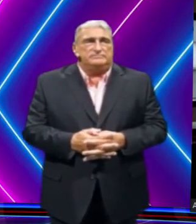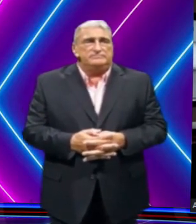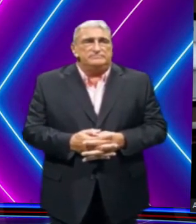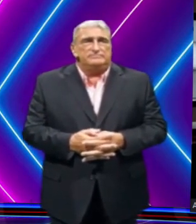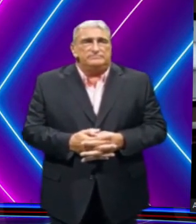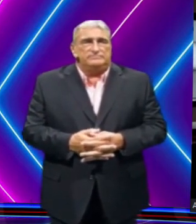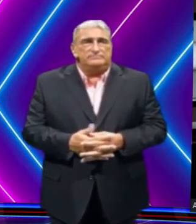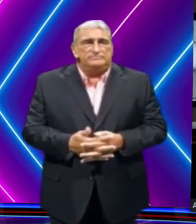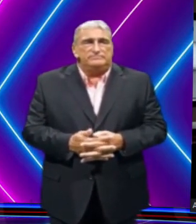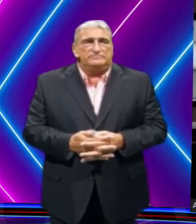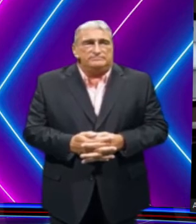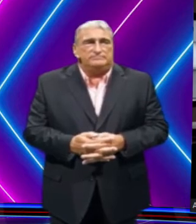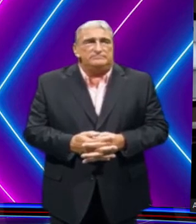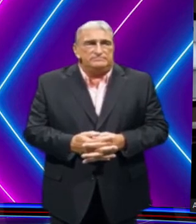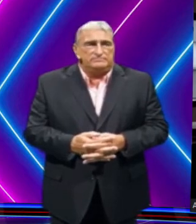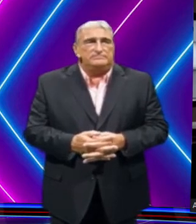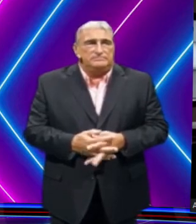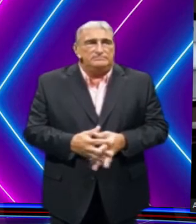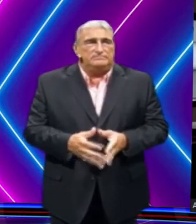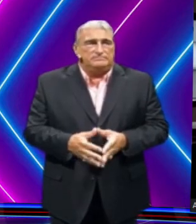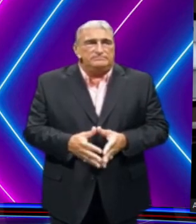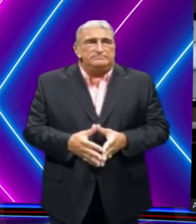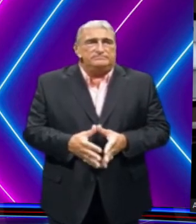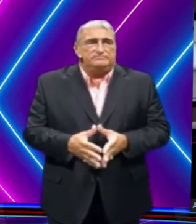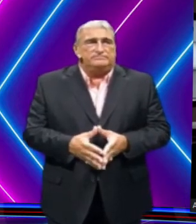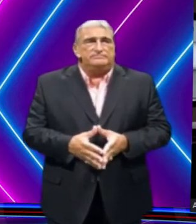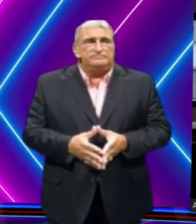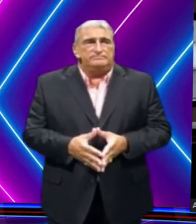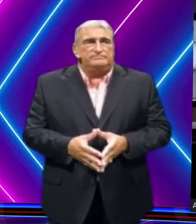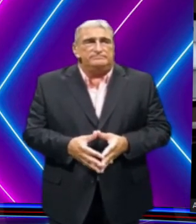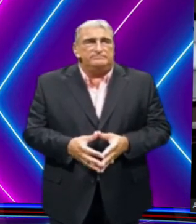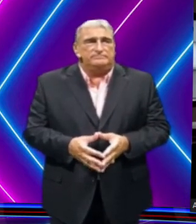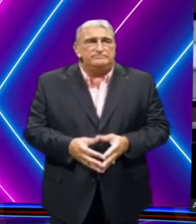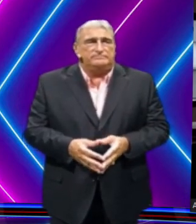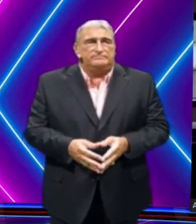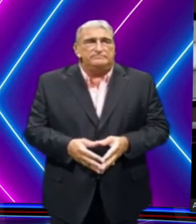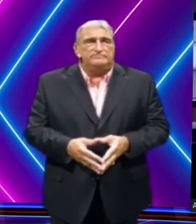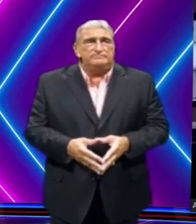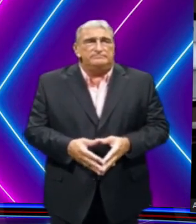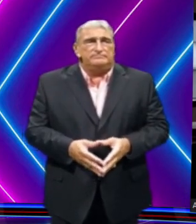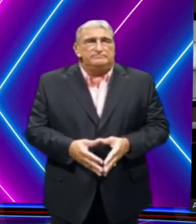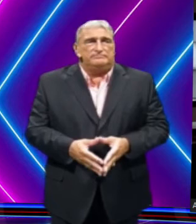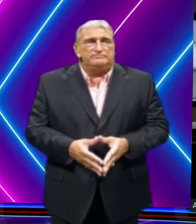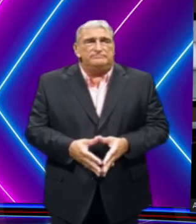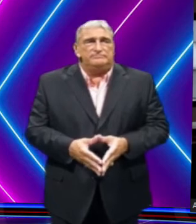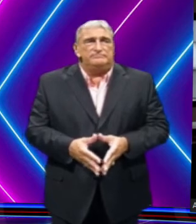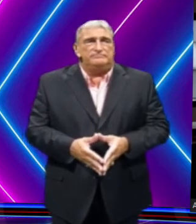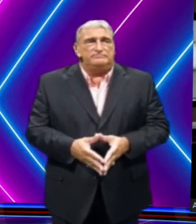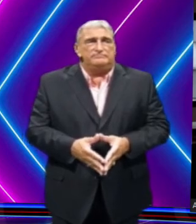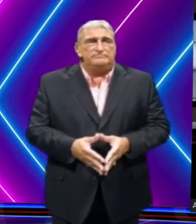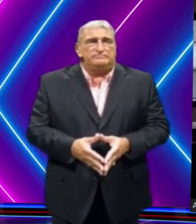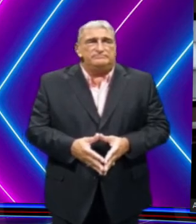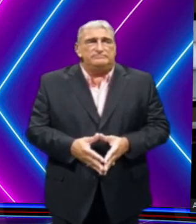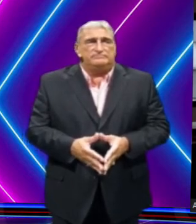televisión y veo un periodista, quiero al menos dos cosas. Que me cuente algo que yo no sé